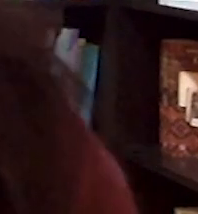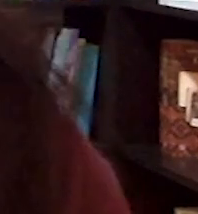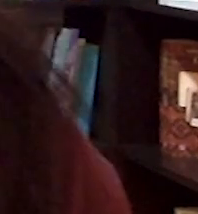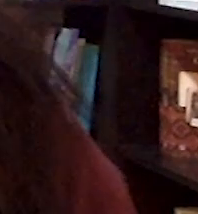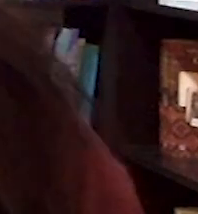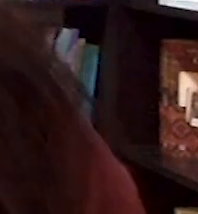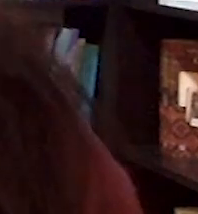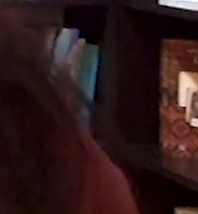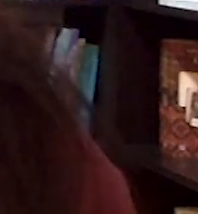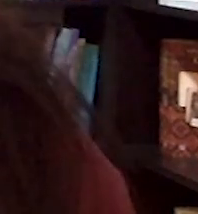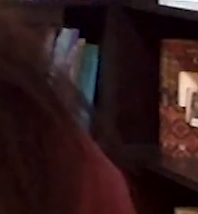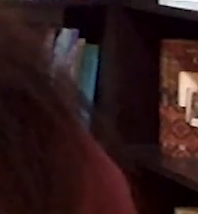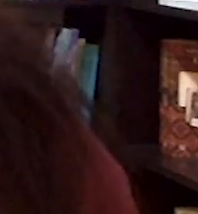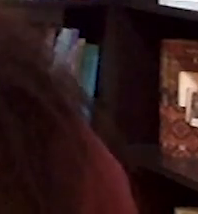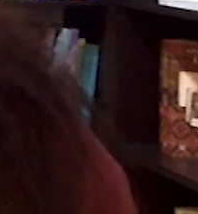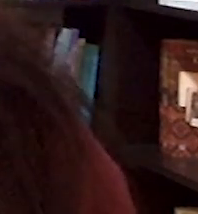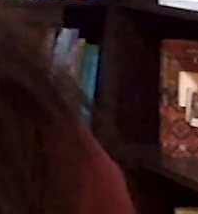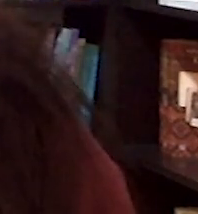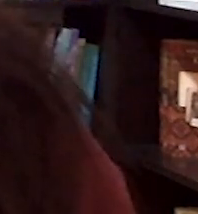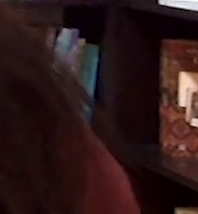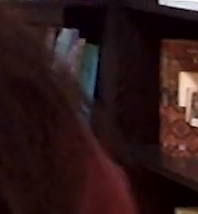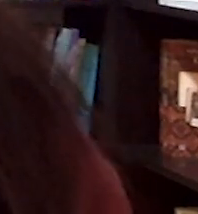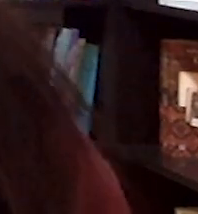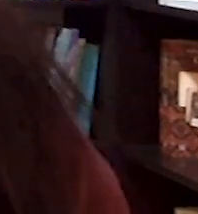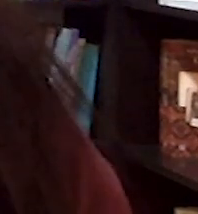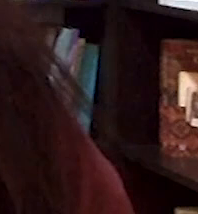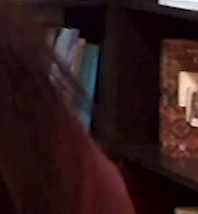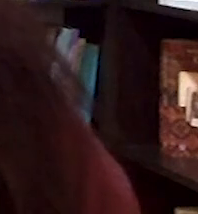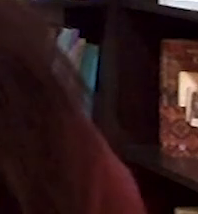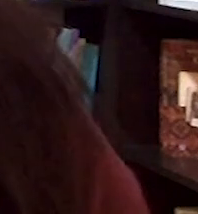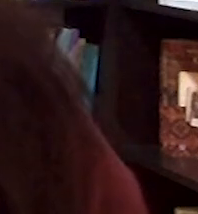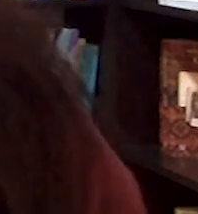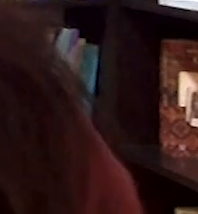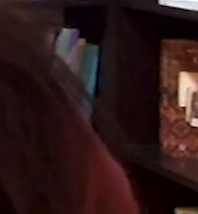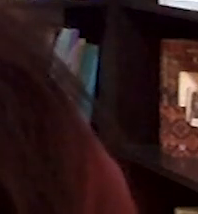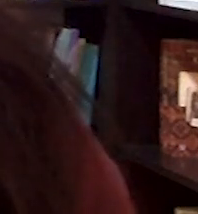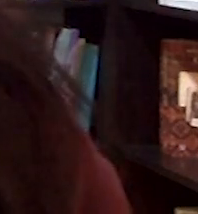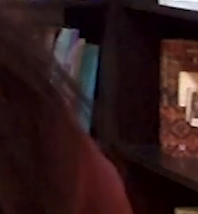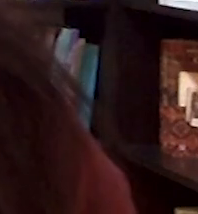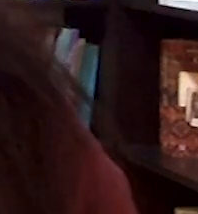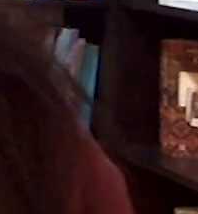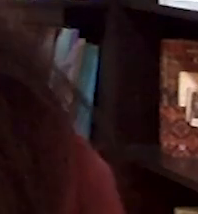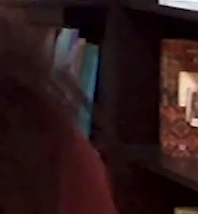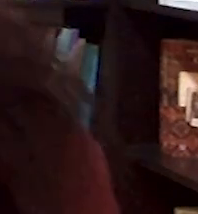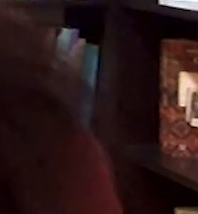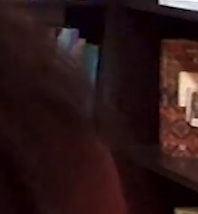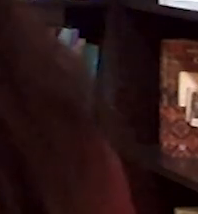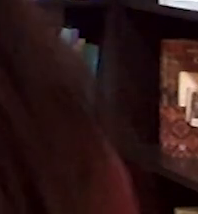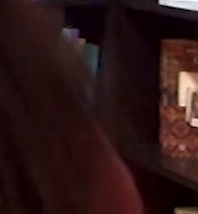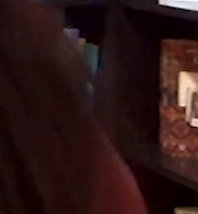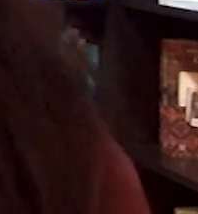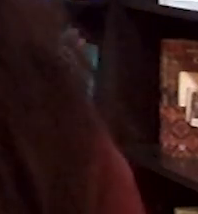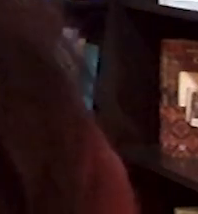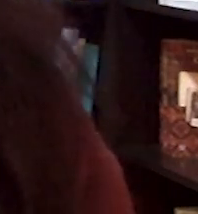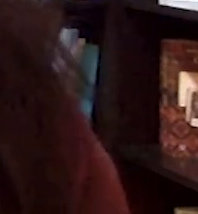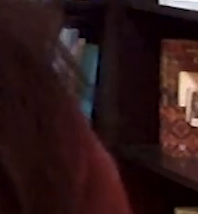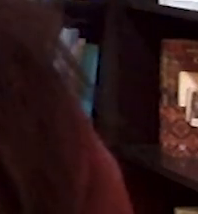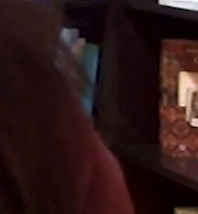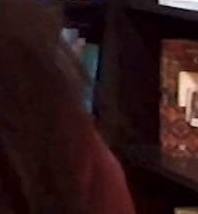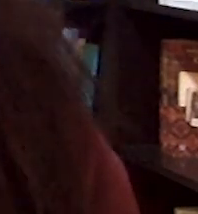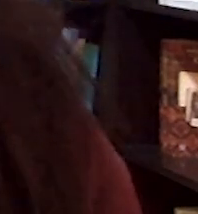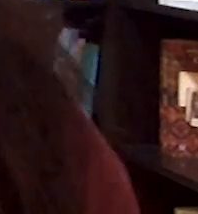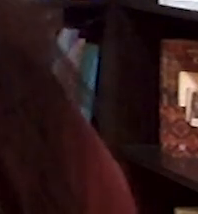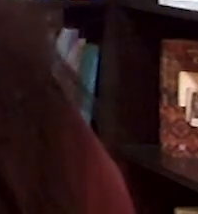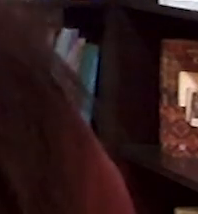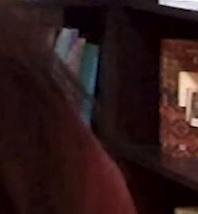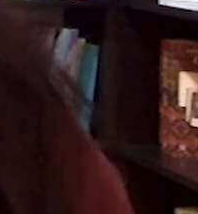que registrar, poner su nombre, y con gusto les daremos alguno de estos libros. Me refiero a las librerías, por supuesto,